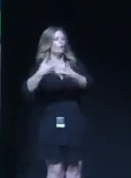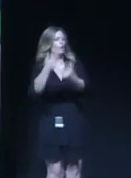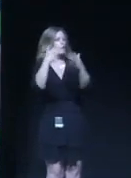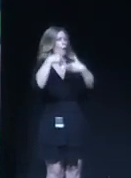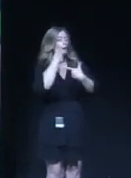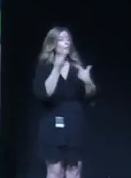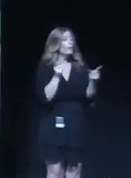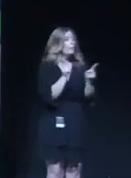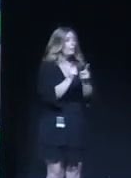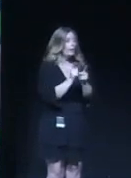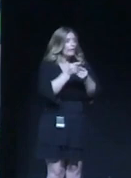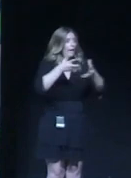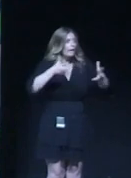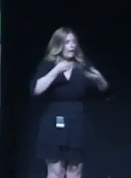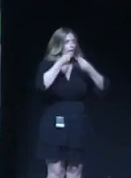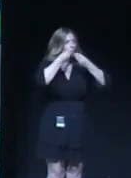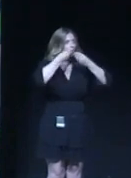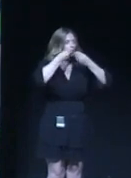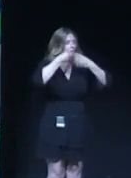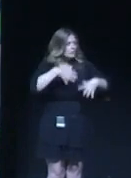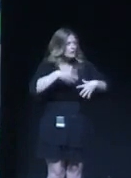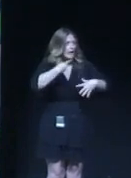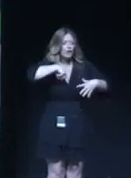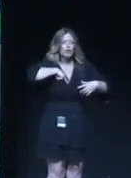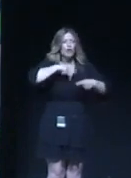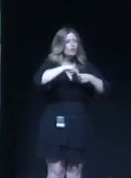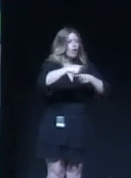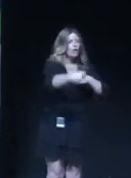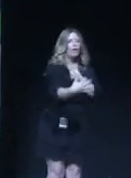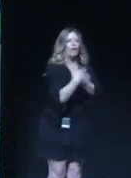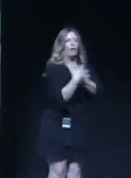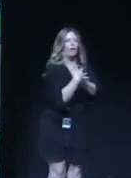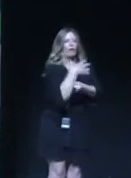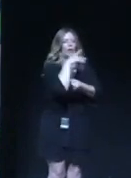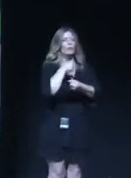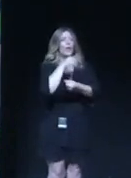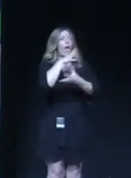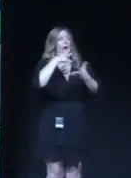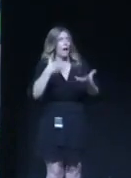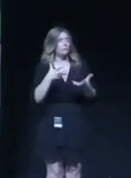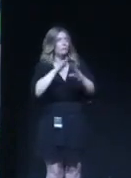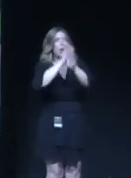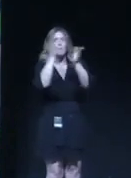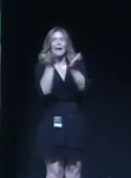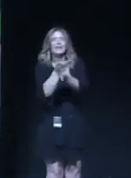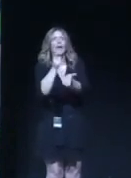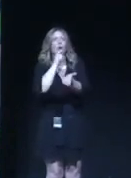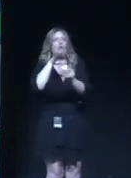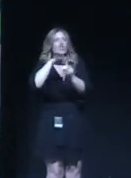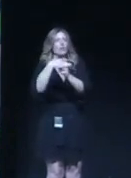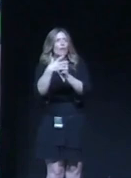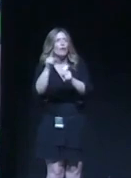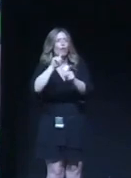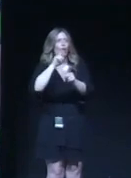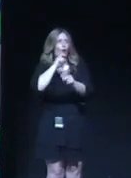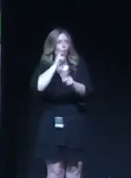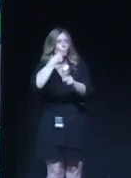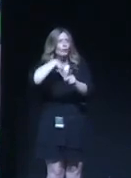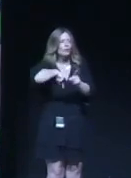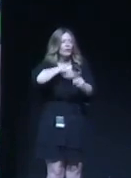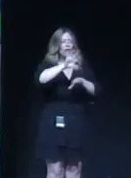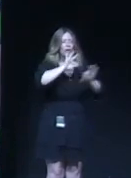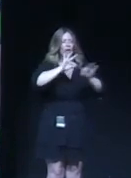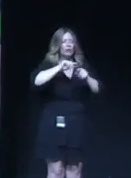nos invoca a todos y a todas todos los días, porque tal y como está el planeta ahora mismo, todas las elecciones que tomamos día a